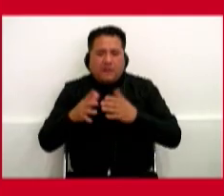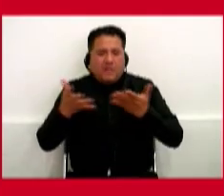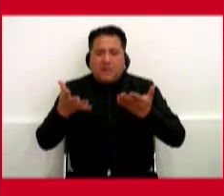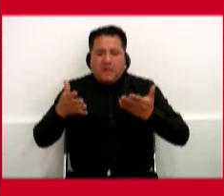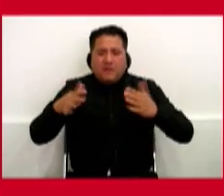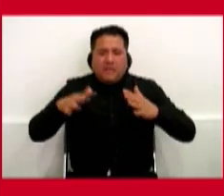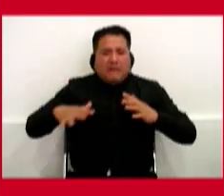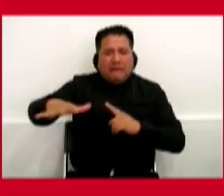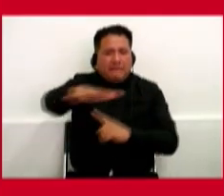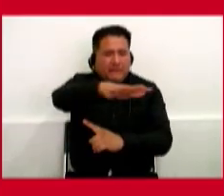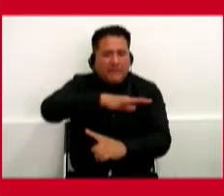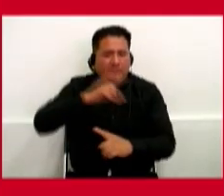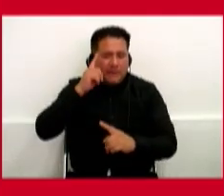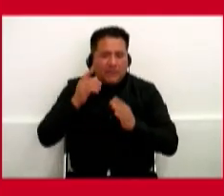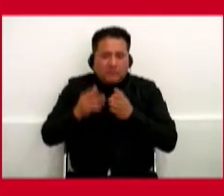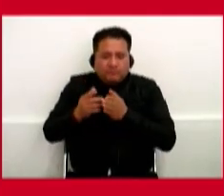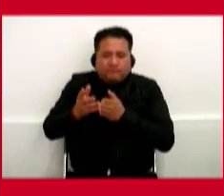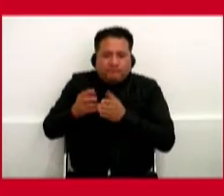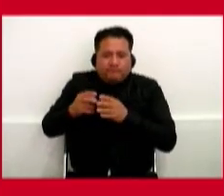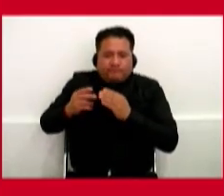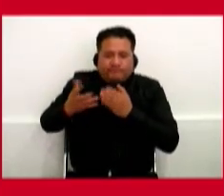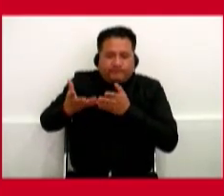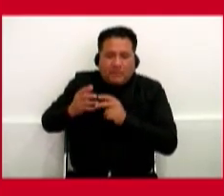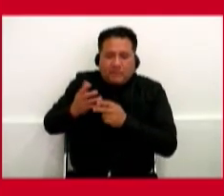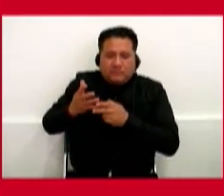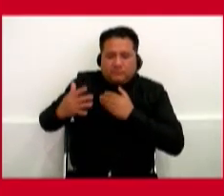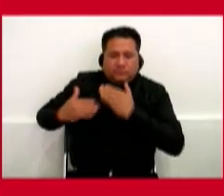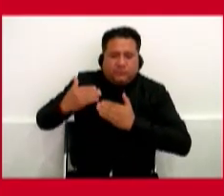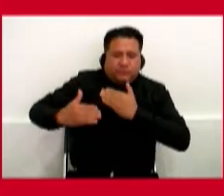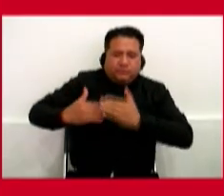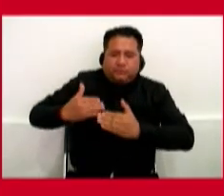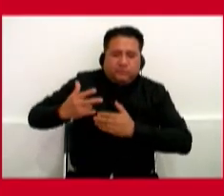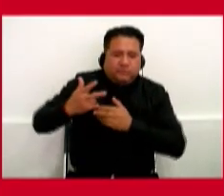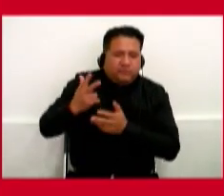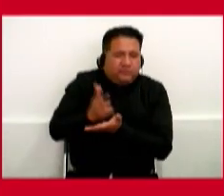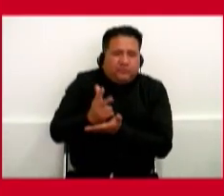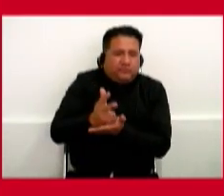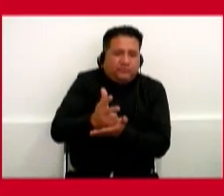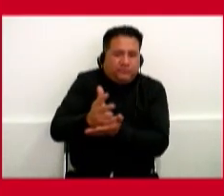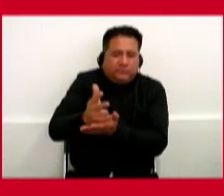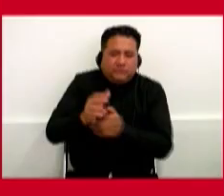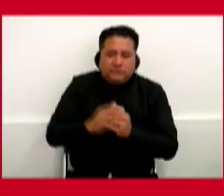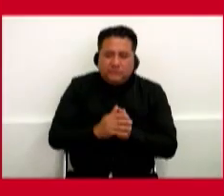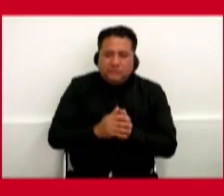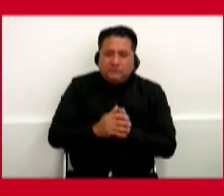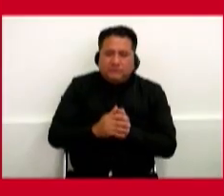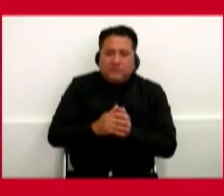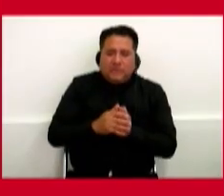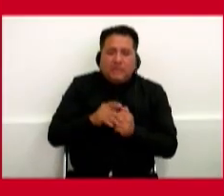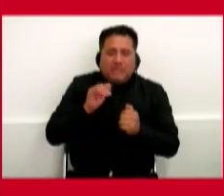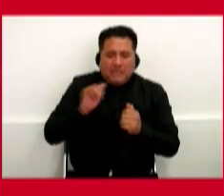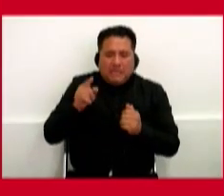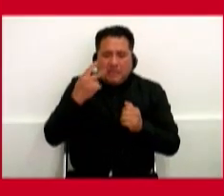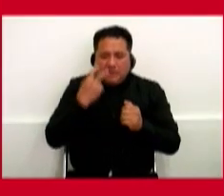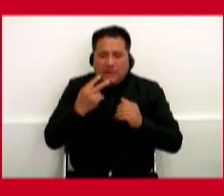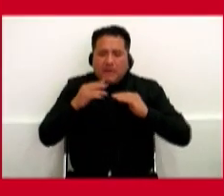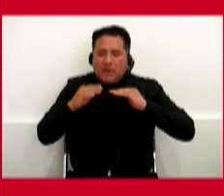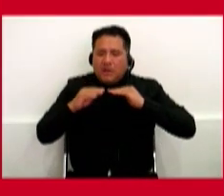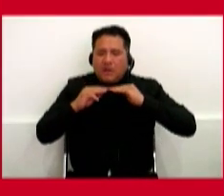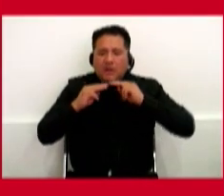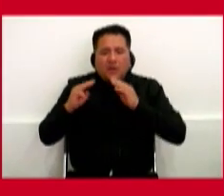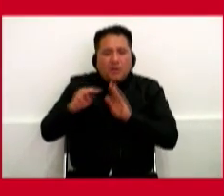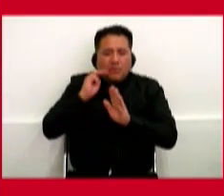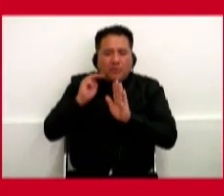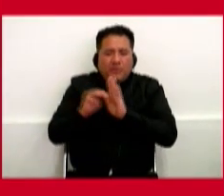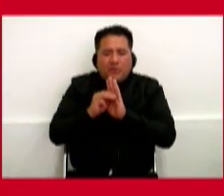y vamos verificando. También es necesario verificar el tema de las fuerzas no balanceadas para ver si nuestro modelo está llegando a la